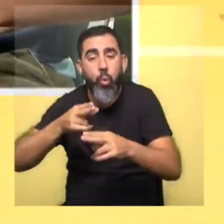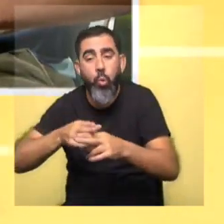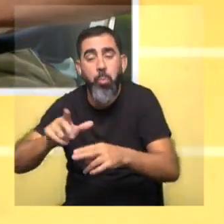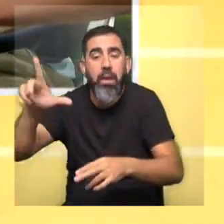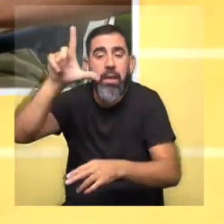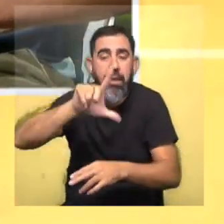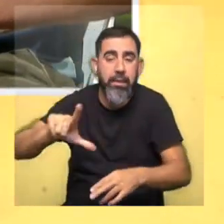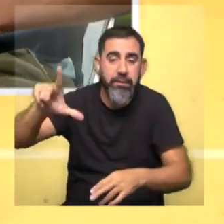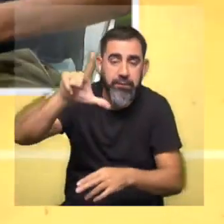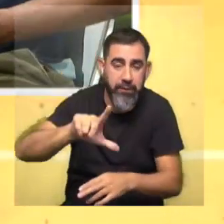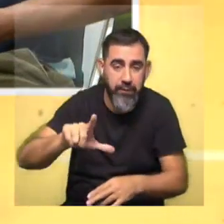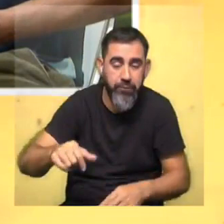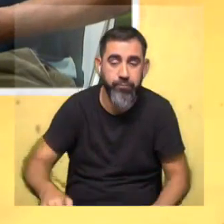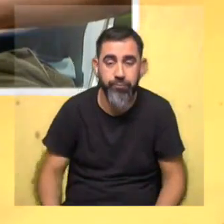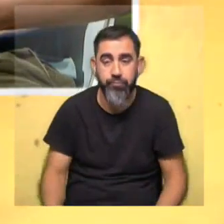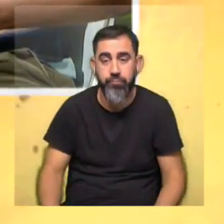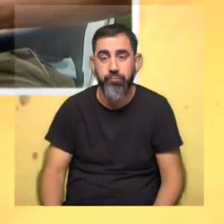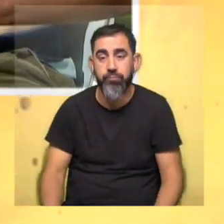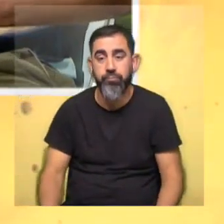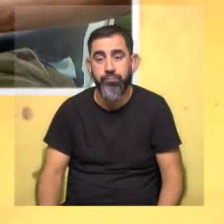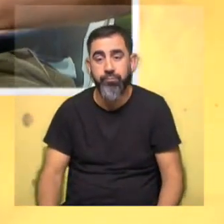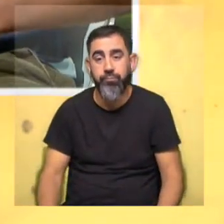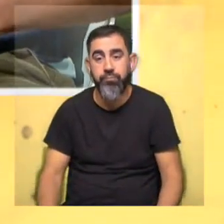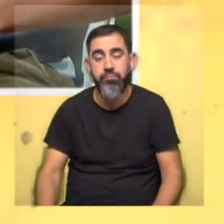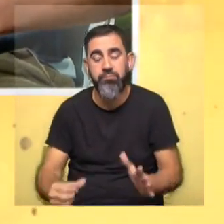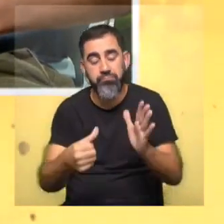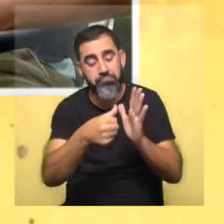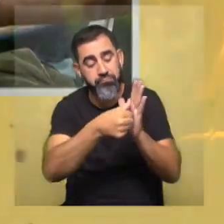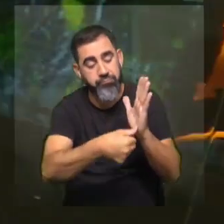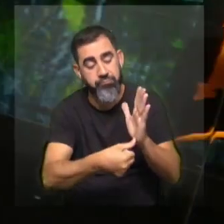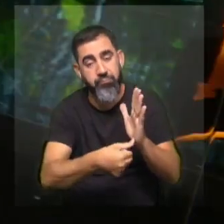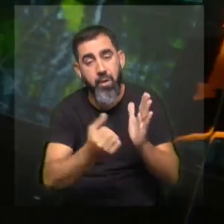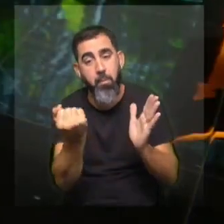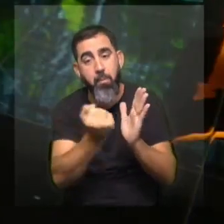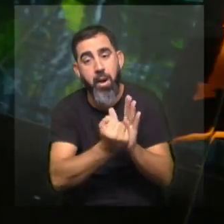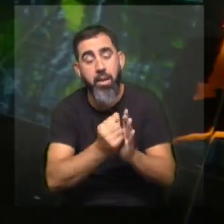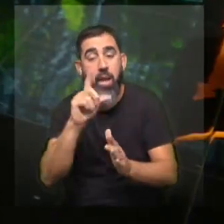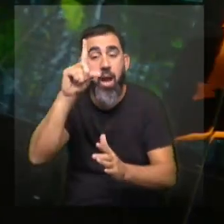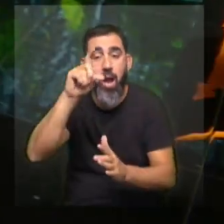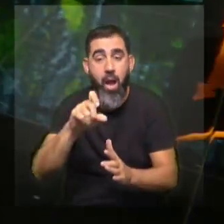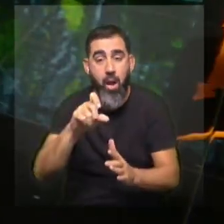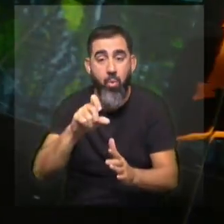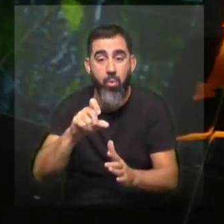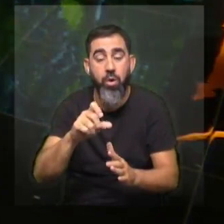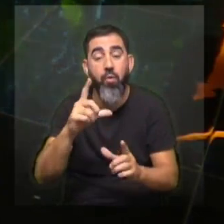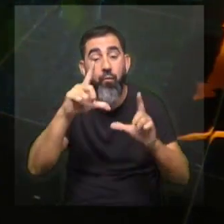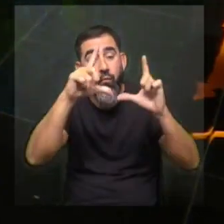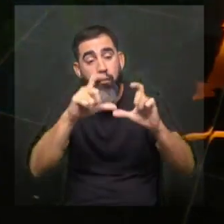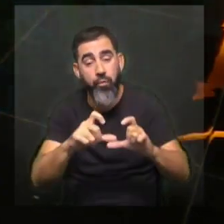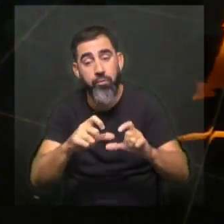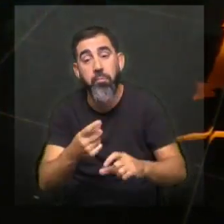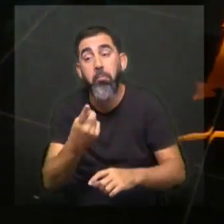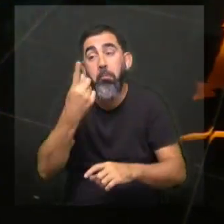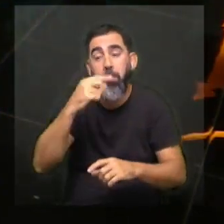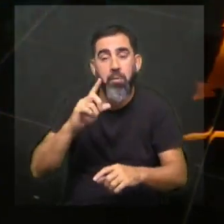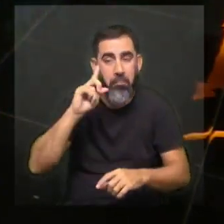liceo, Claro. en la etiqueta de una marca de agua. Claro. También sí. estaba la foto, pero